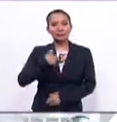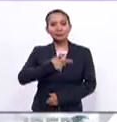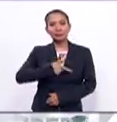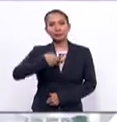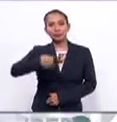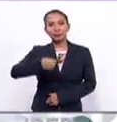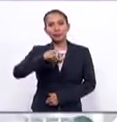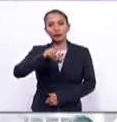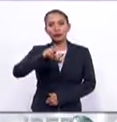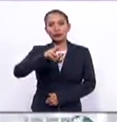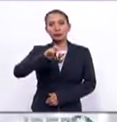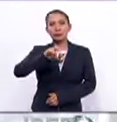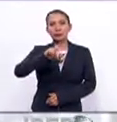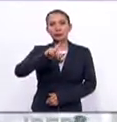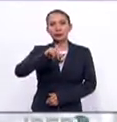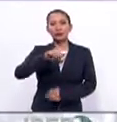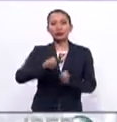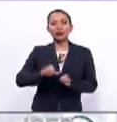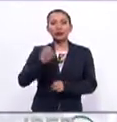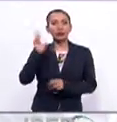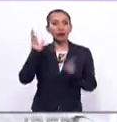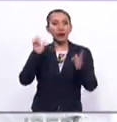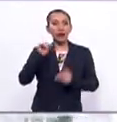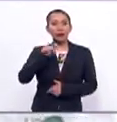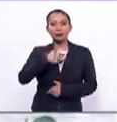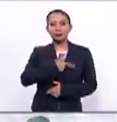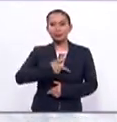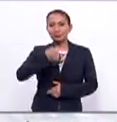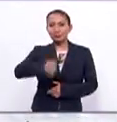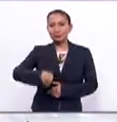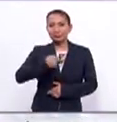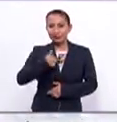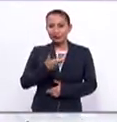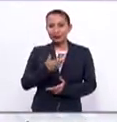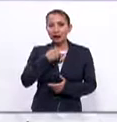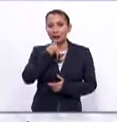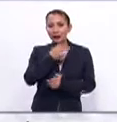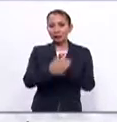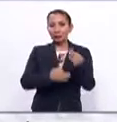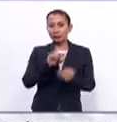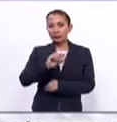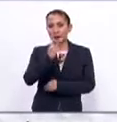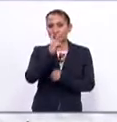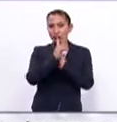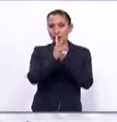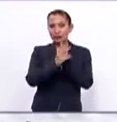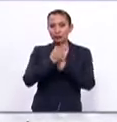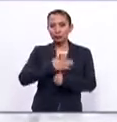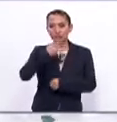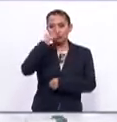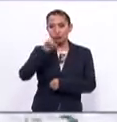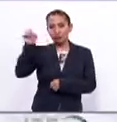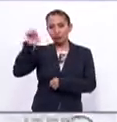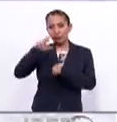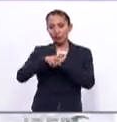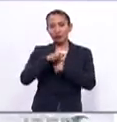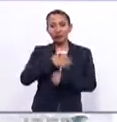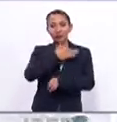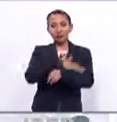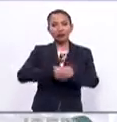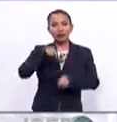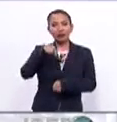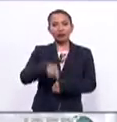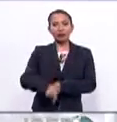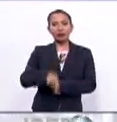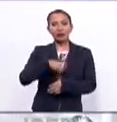con gusto a Omar Cepeda. ¿Cómo estás, Omar? Hola, Ana Cris, muy bien, qué gusto saludarte. Así es, un placer saludarlos a los 22 países. Muy buenas noches allá en Europa, muy buenas